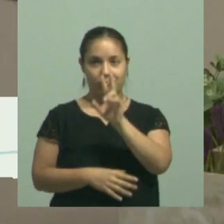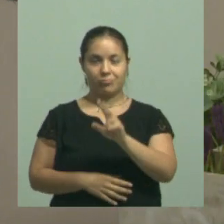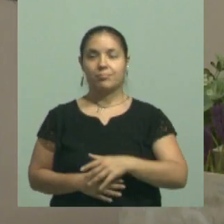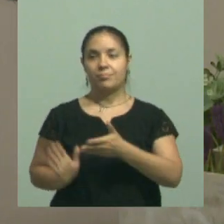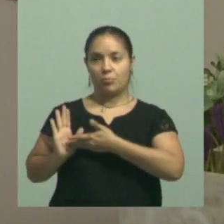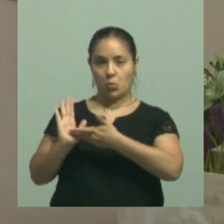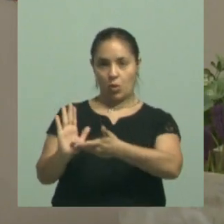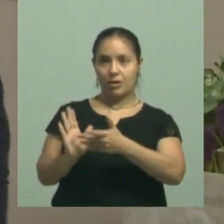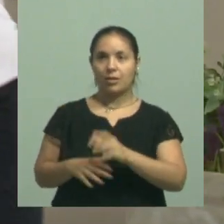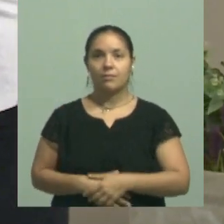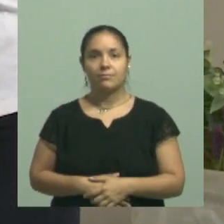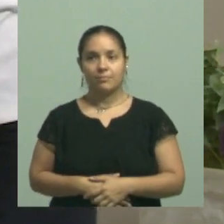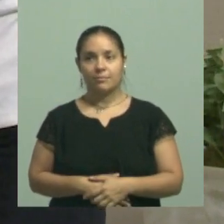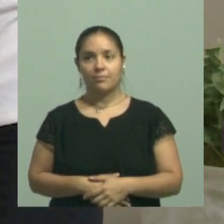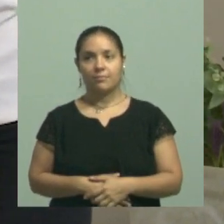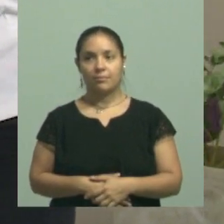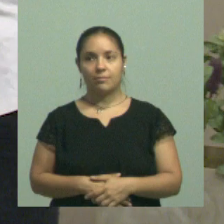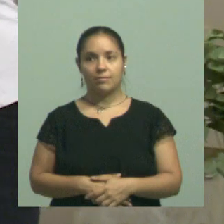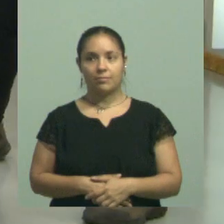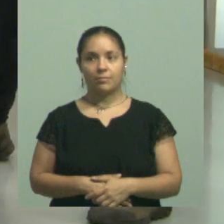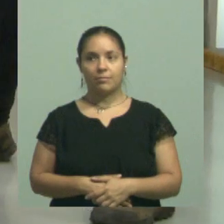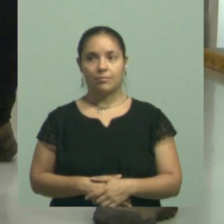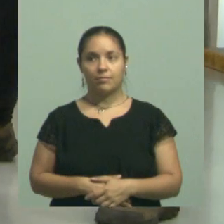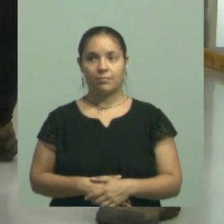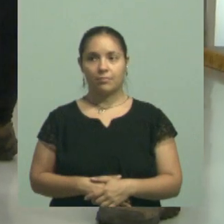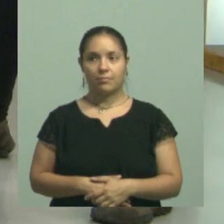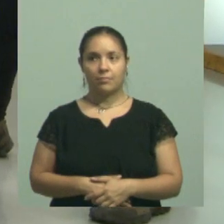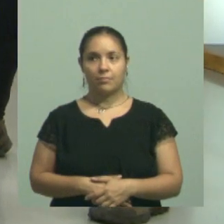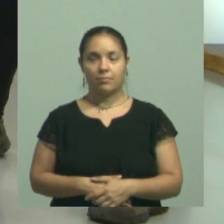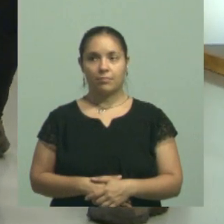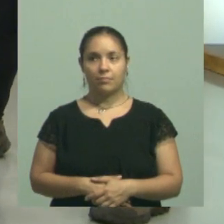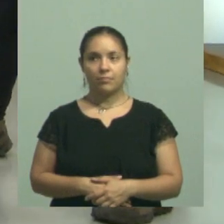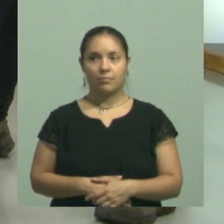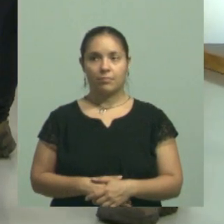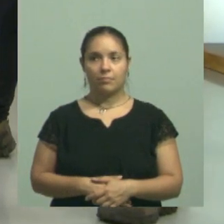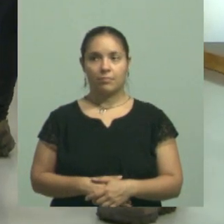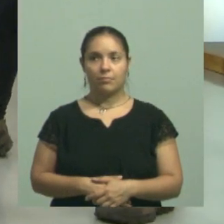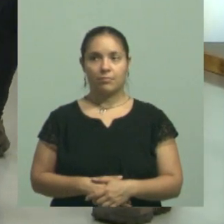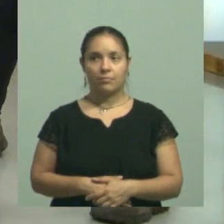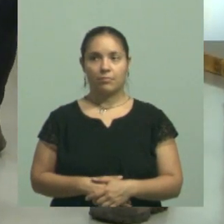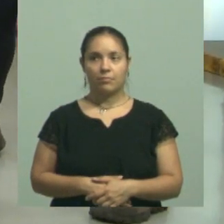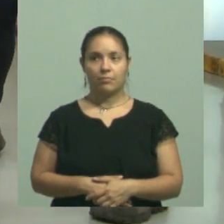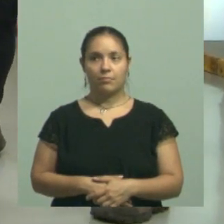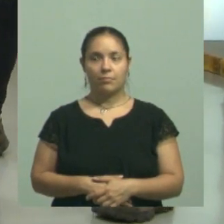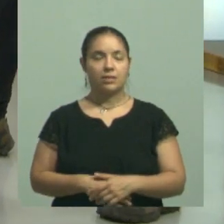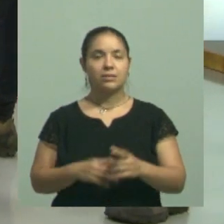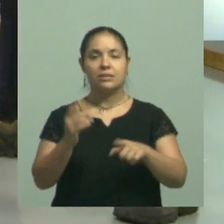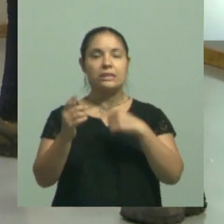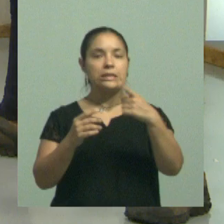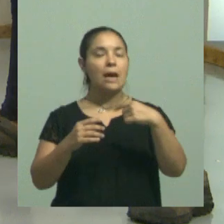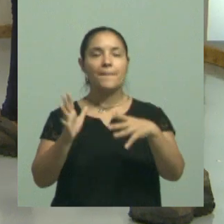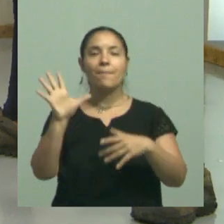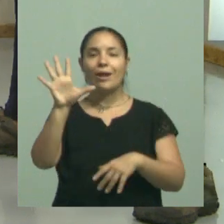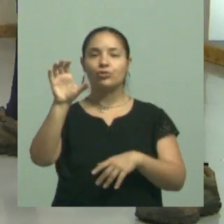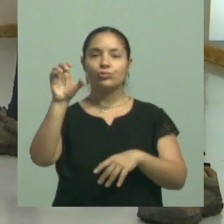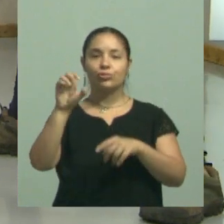también, en lugar de tironear, me acerco y levanto las manos. Vuelve a salir por esto. Claro. Por más la parte que